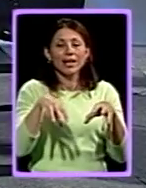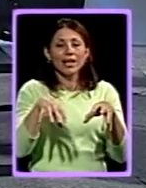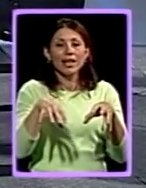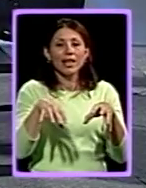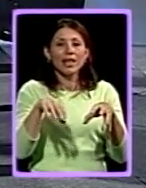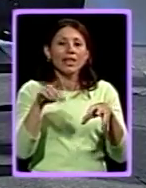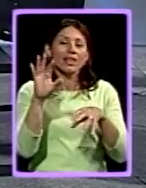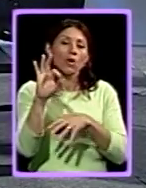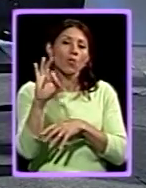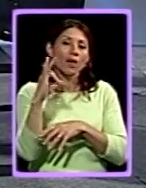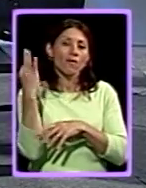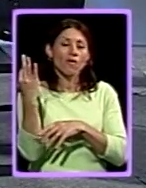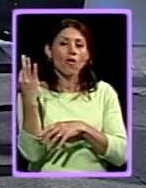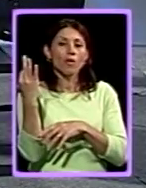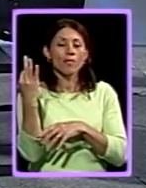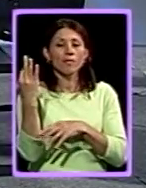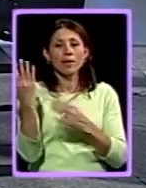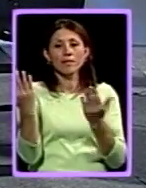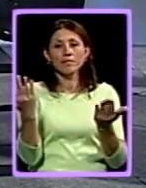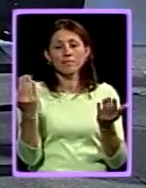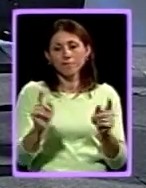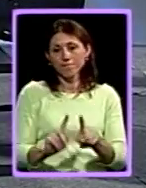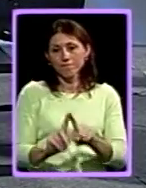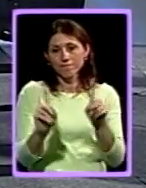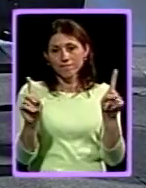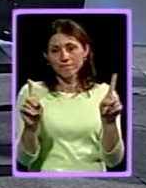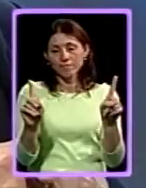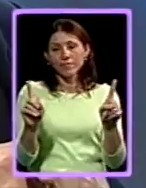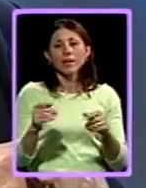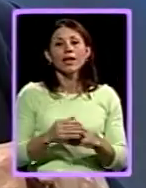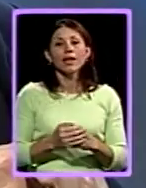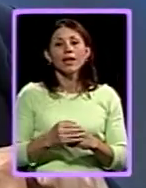los que sí quieren opinar se distribuyen. Me parece que